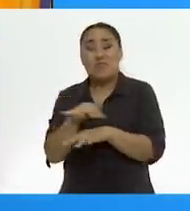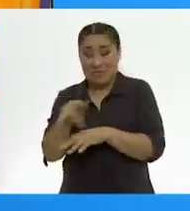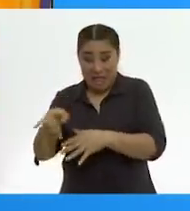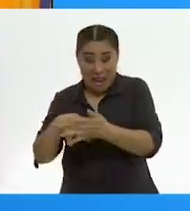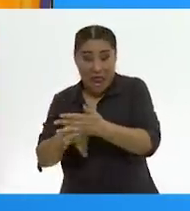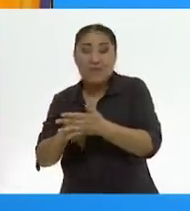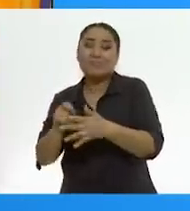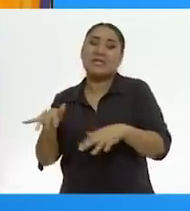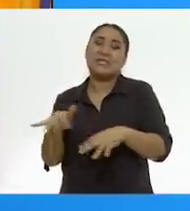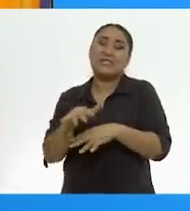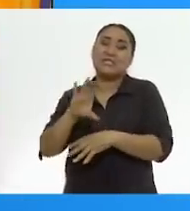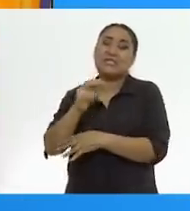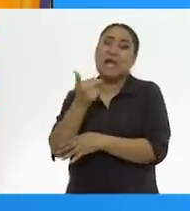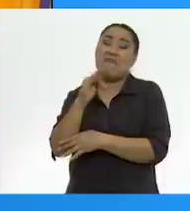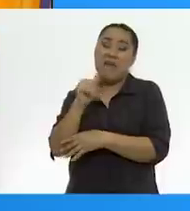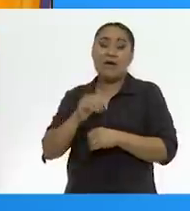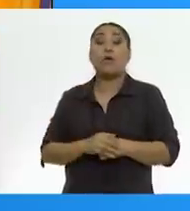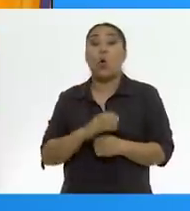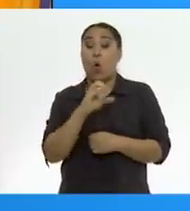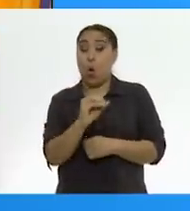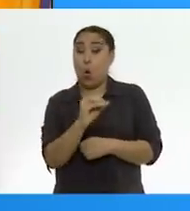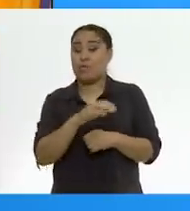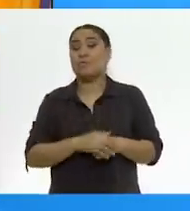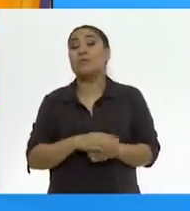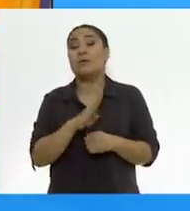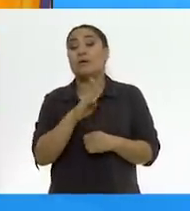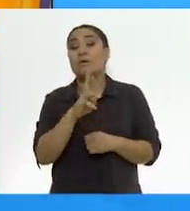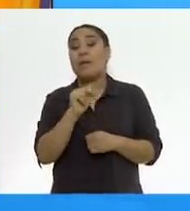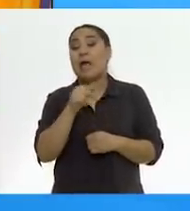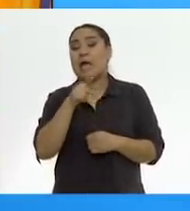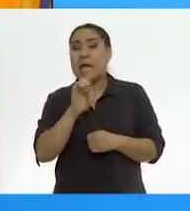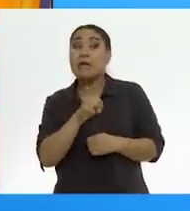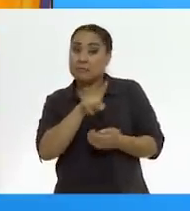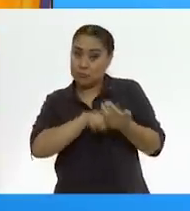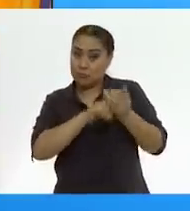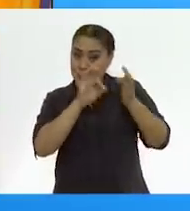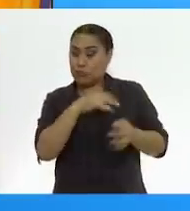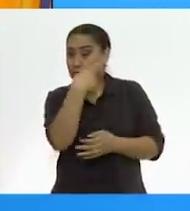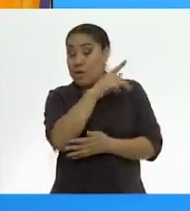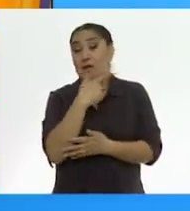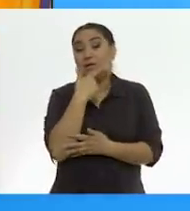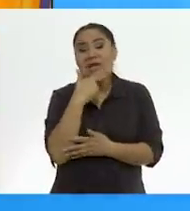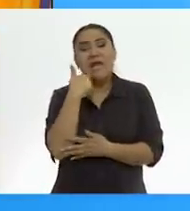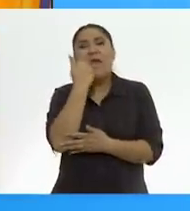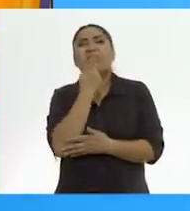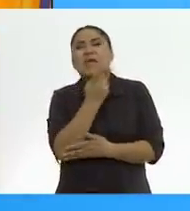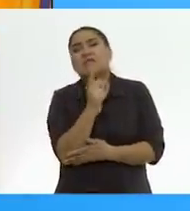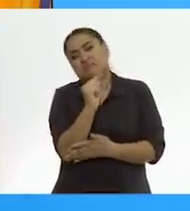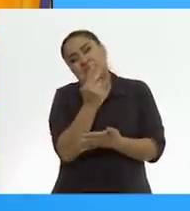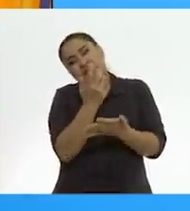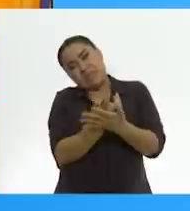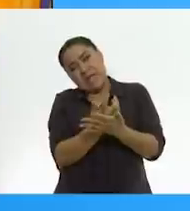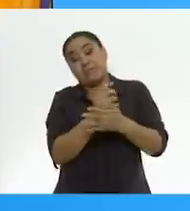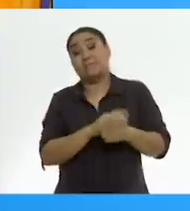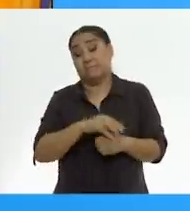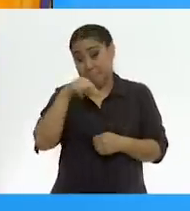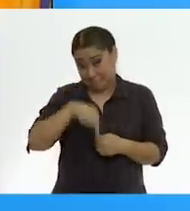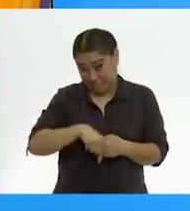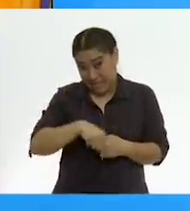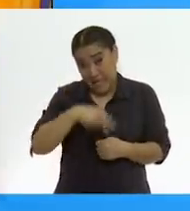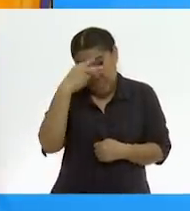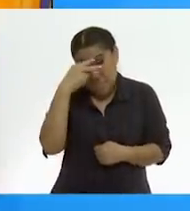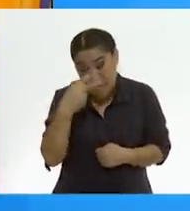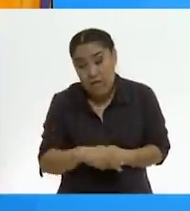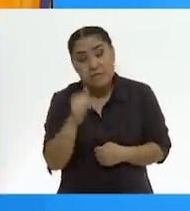chafa. O la palabra break. Es una palabra que viene del inglés, que significa descanso. Y aquí, en